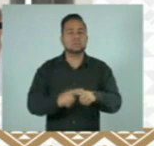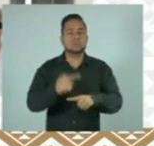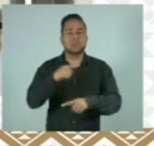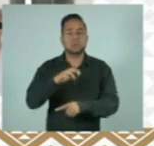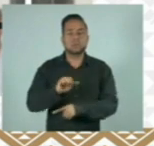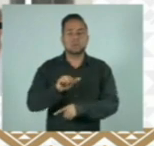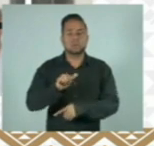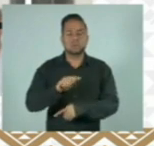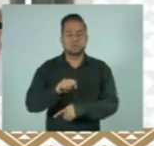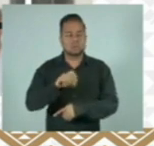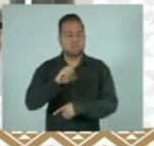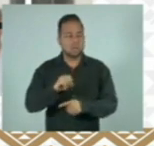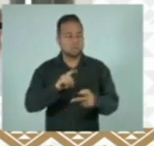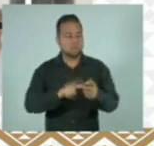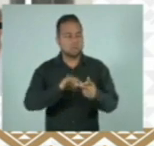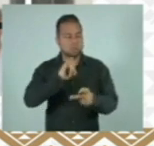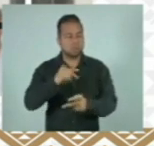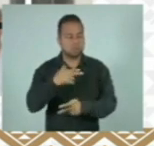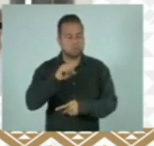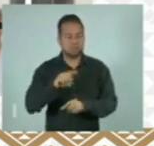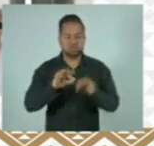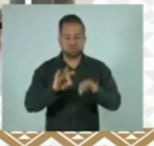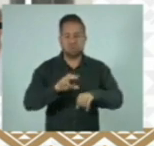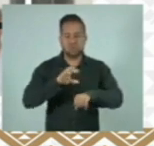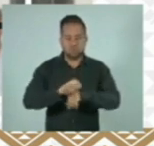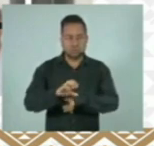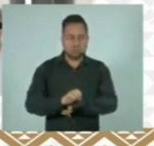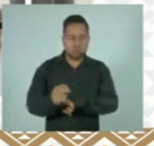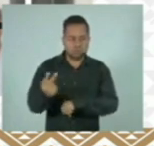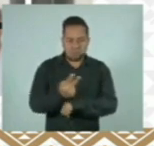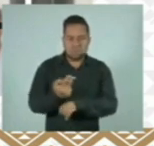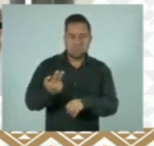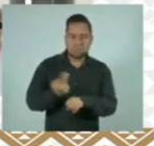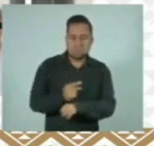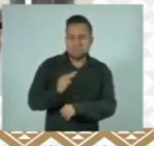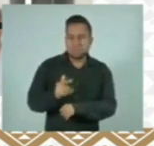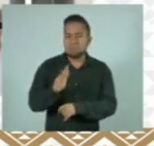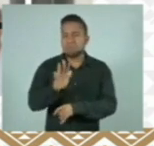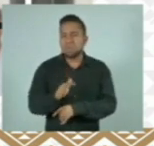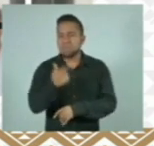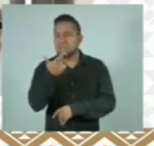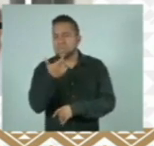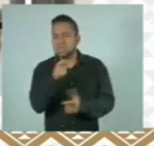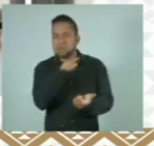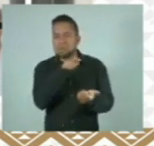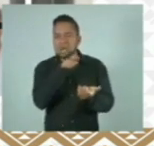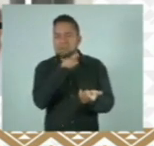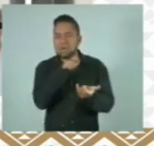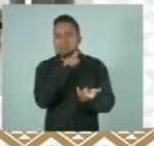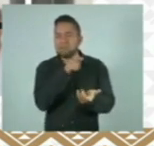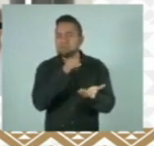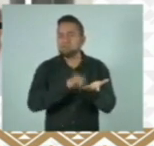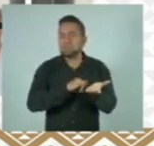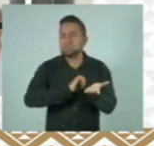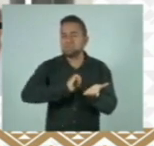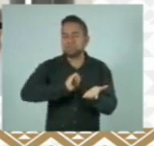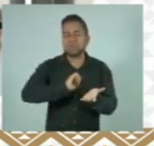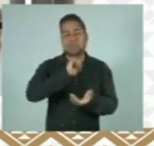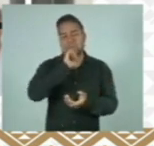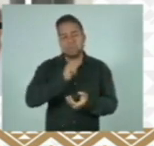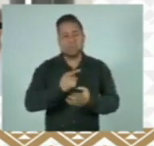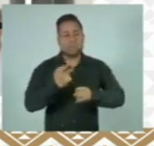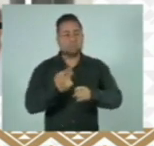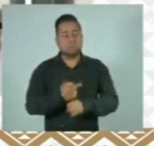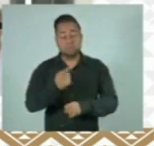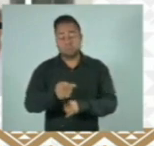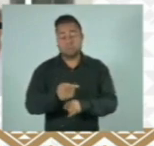N., John N., de nacionalidad colombiana, quienes refirieron ser cobradores de este gota a gota. Asimismo, no acreditaron su estancia legal